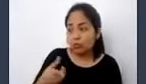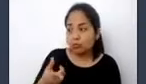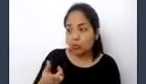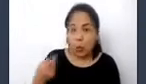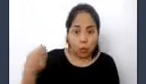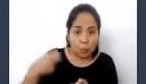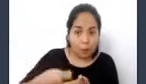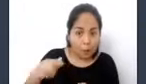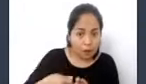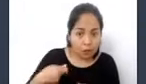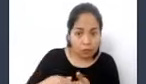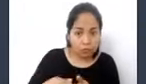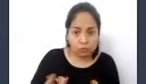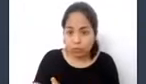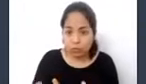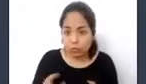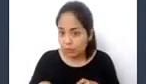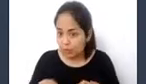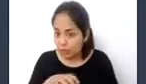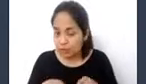el transporte lo están